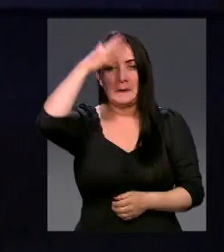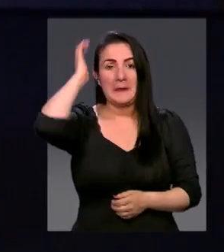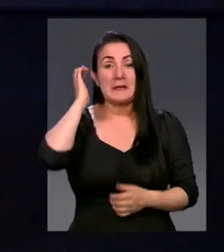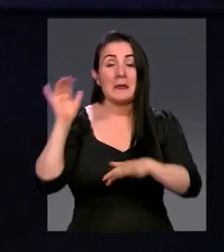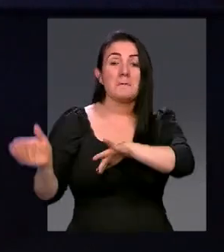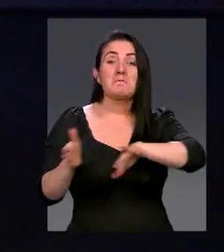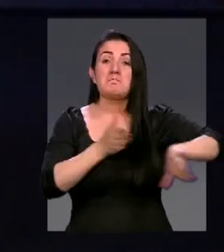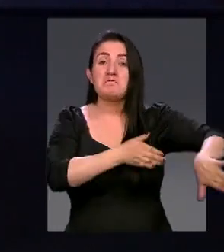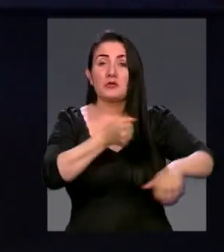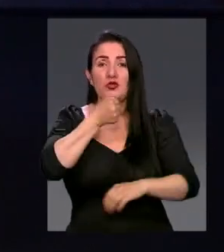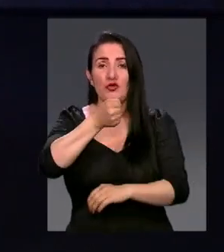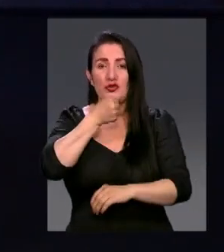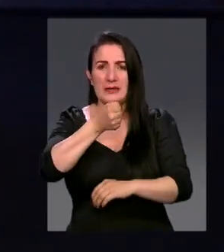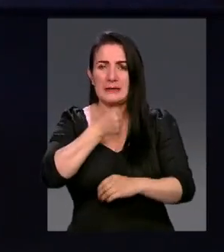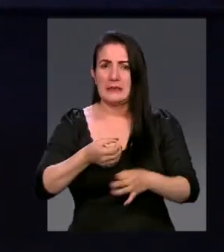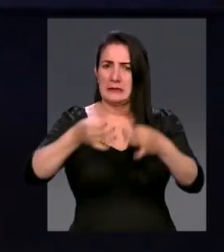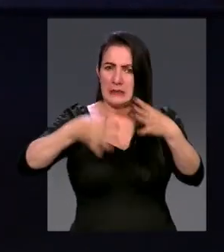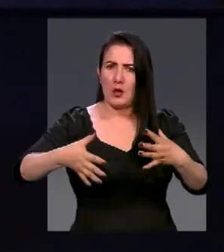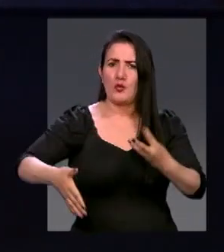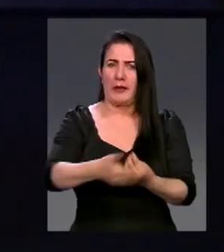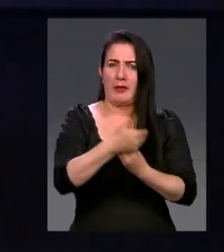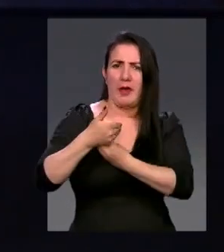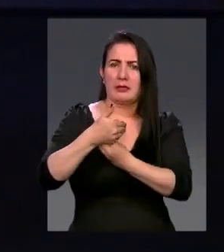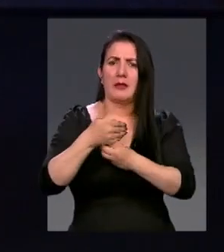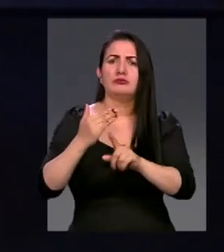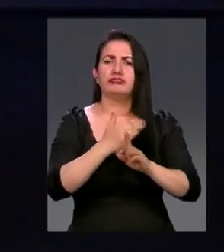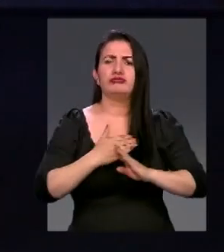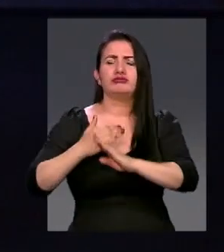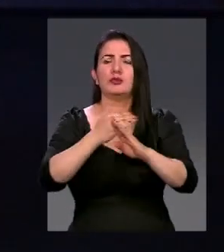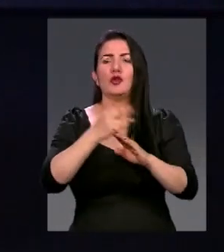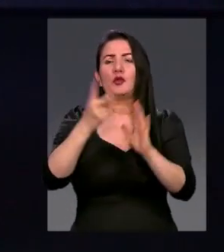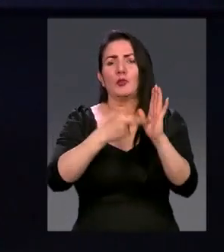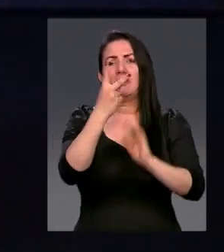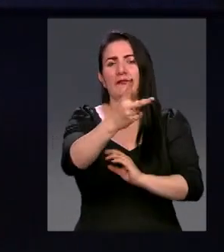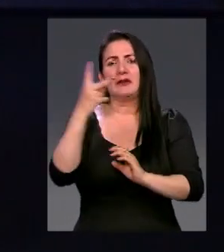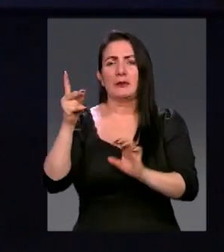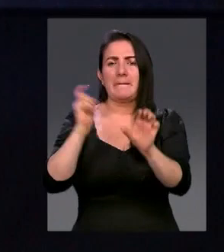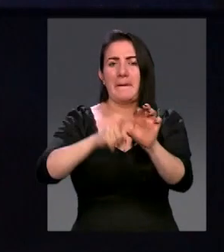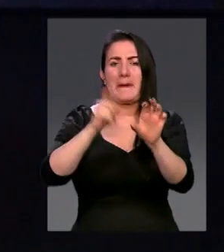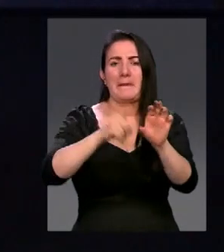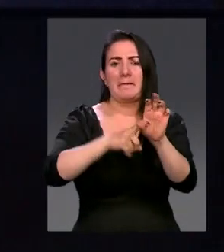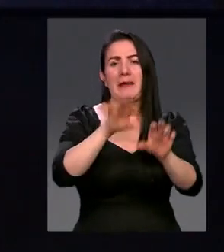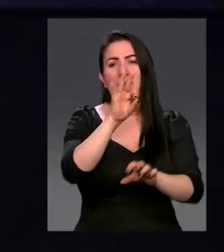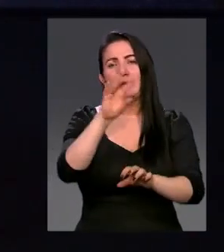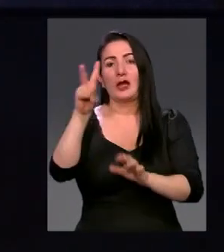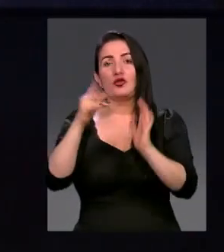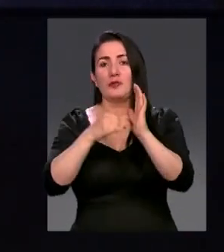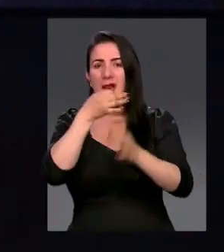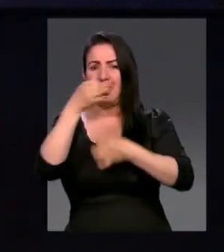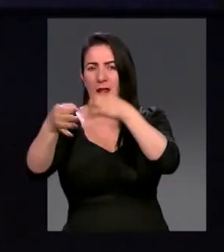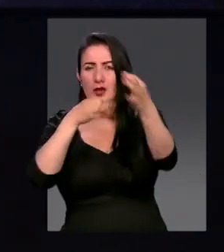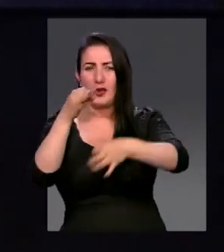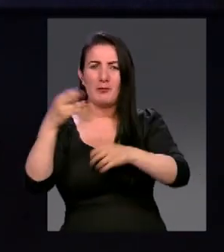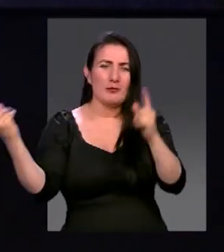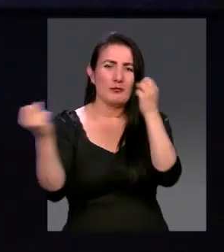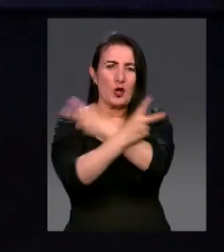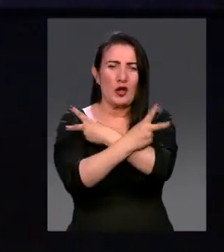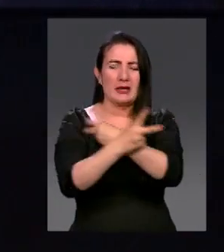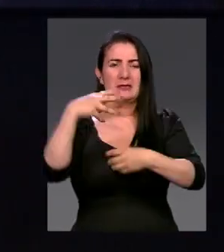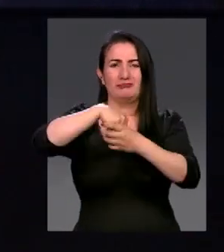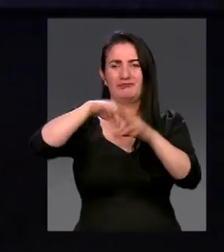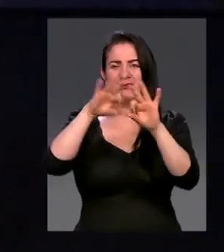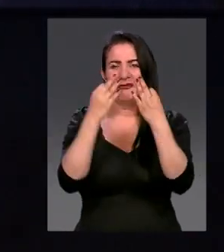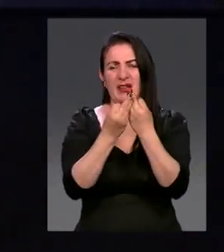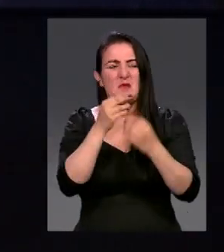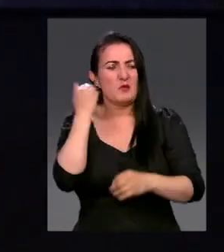Y en otras noticias, en las de seguridad en nuestra capital, en 2022 se registraron más de 32.000 denuncias de violencia intrafamiliar